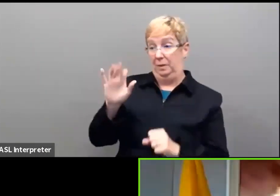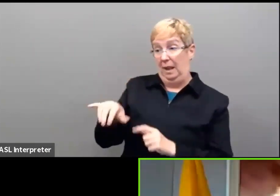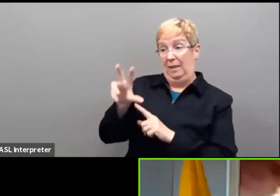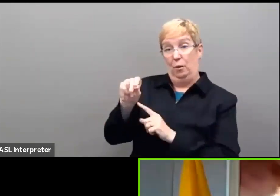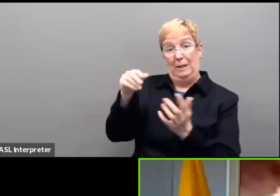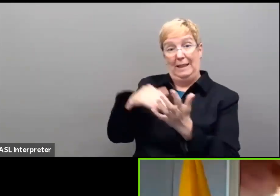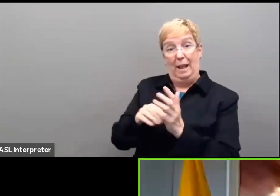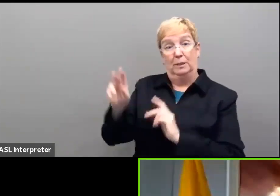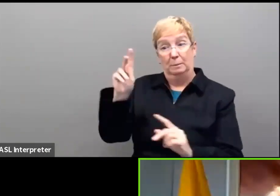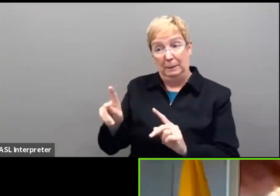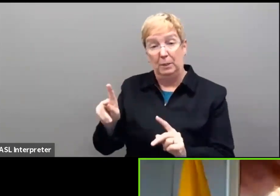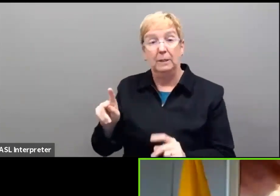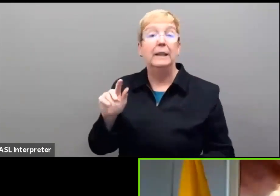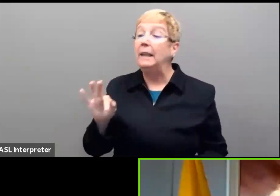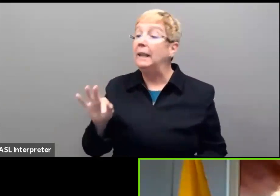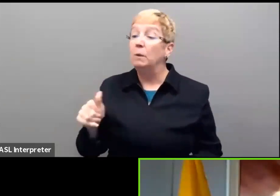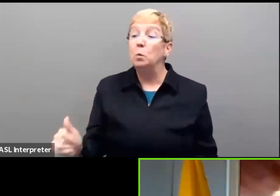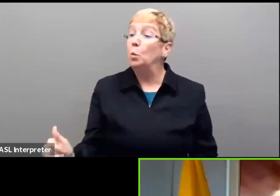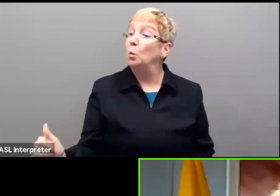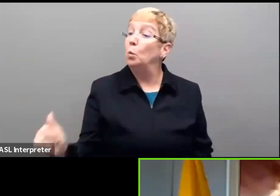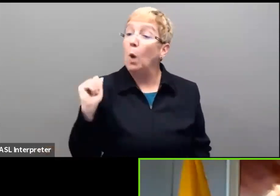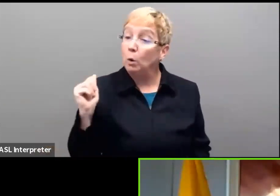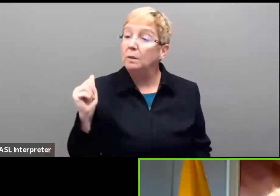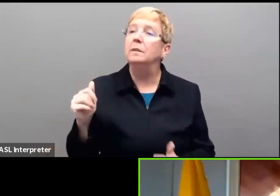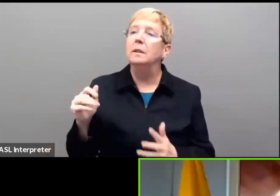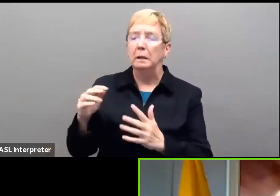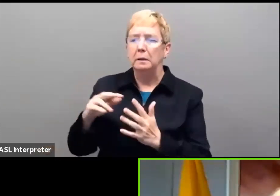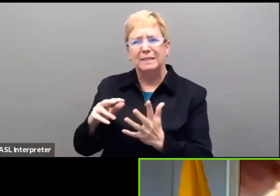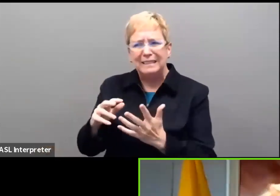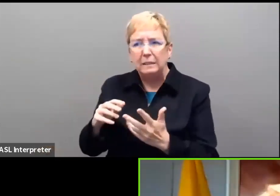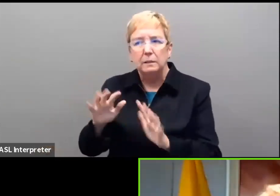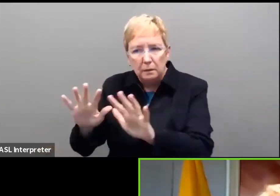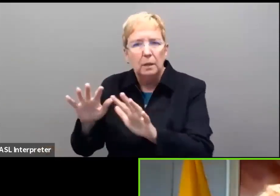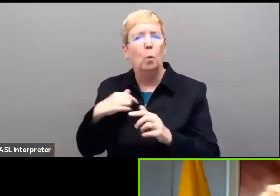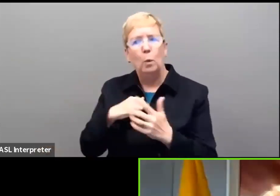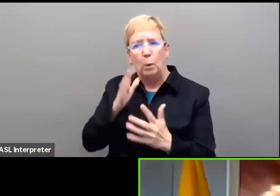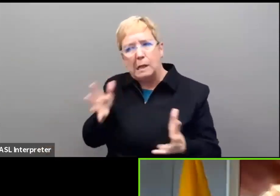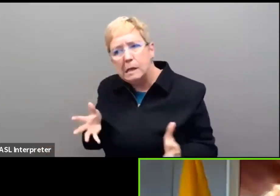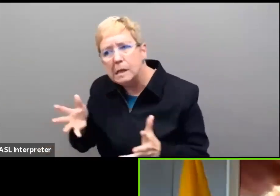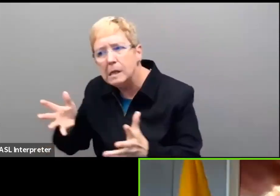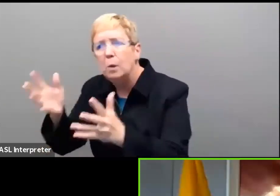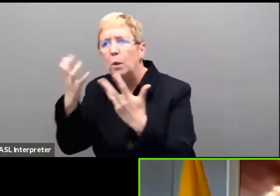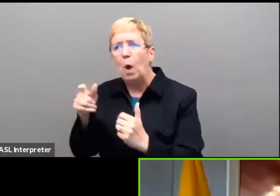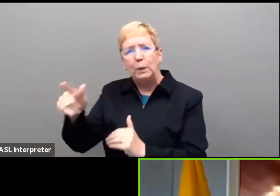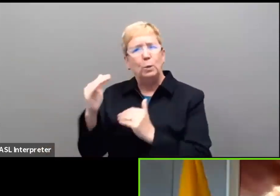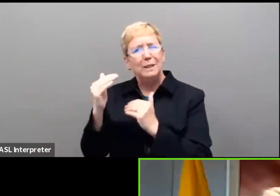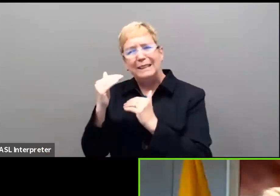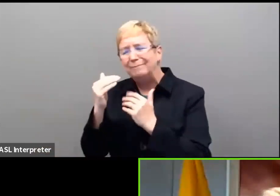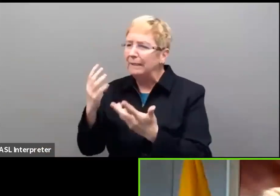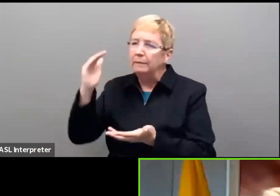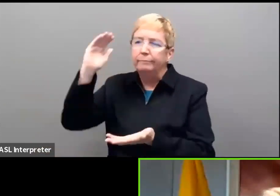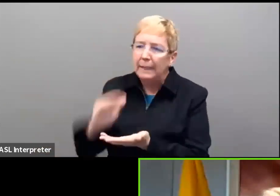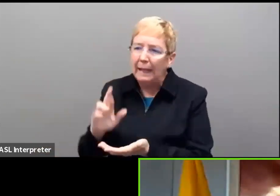de los servicios médicos, como el doctor decía, primero que nada, la gente tiene que sentirse segura sobre su